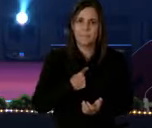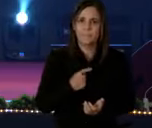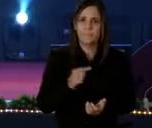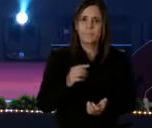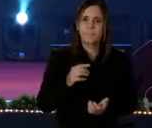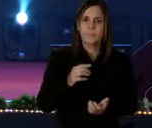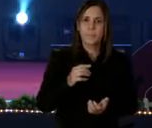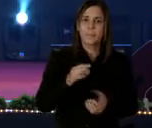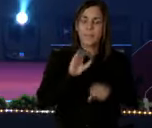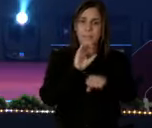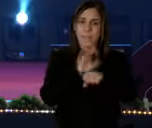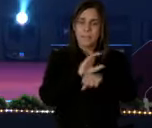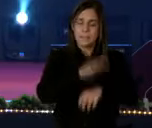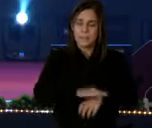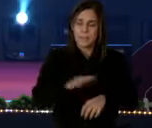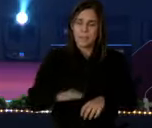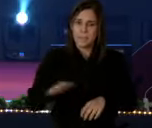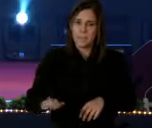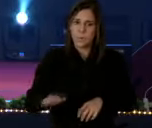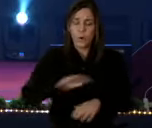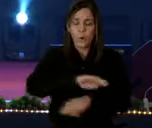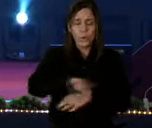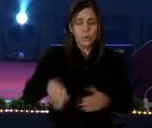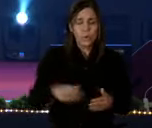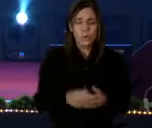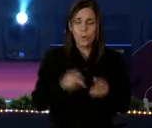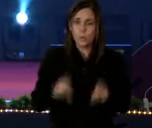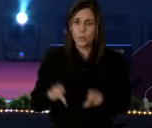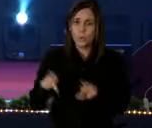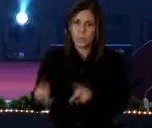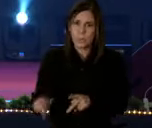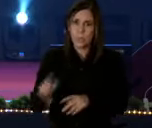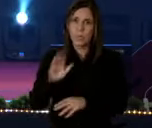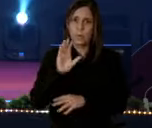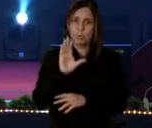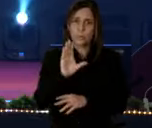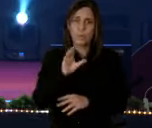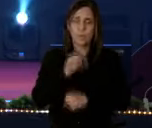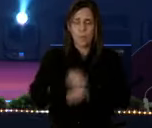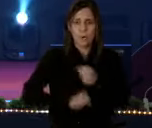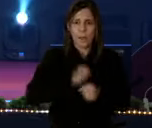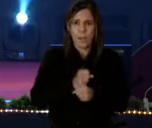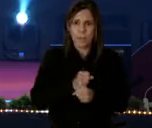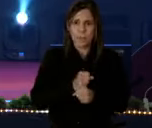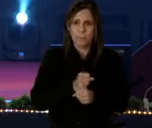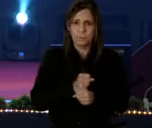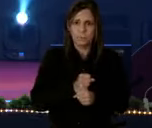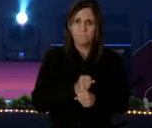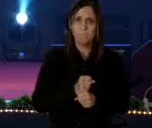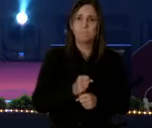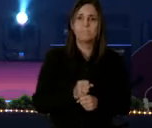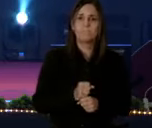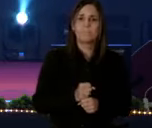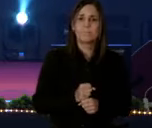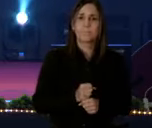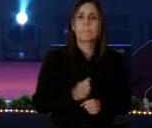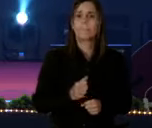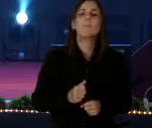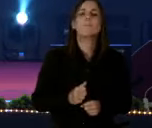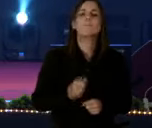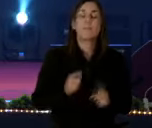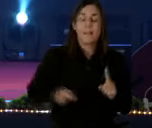que tengan sus niños de 5 años en adelante, pues hasta los 11 años, Tommy, ve subiendo, por favor, pueden pasar a la catedral porque ya